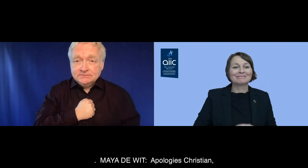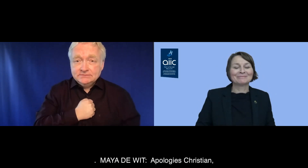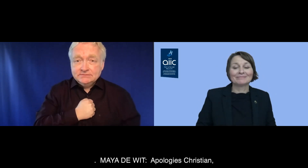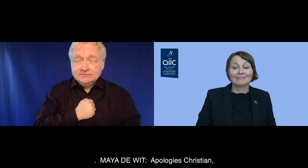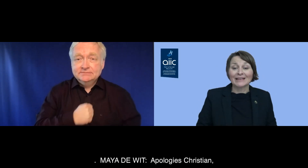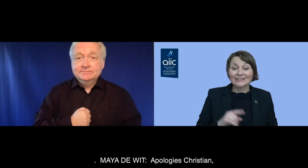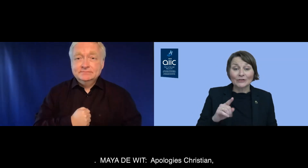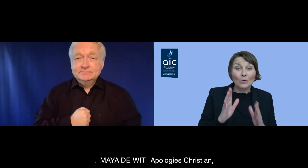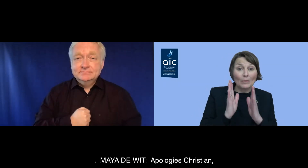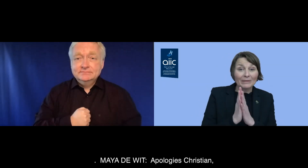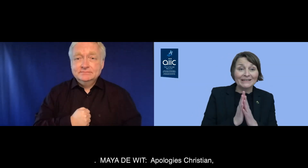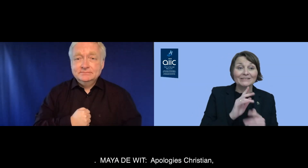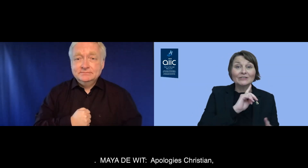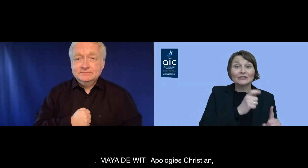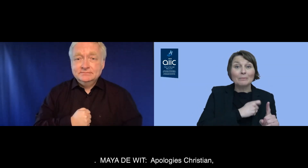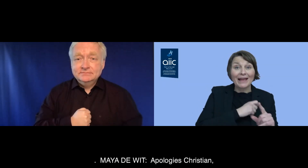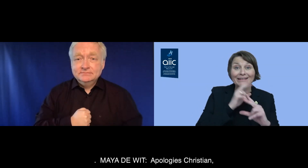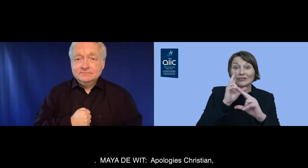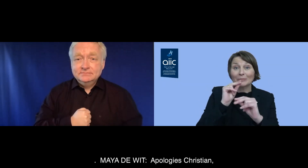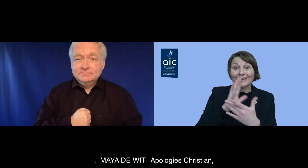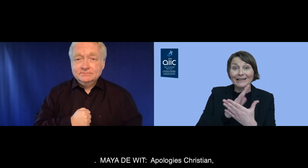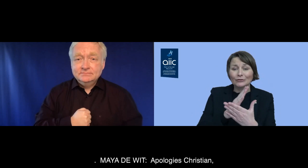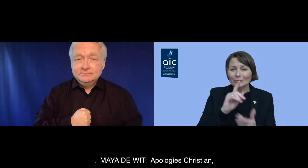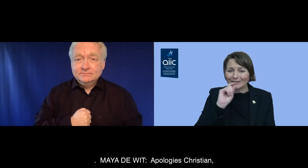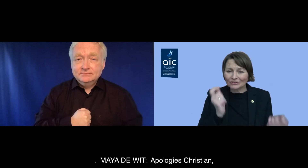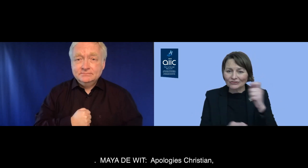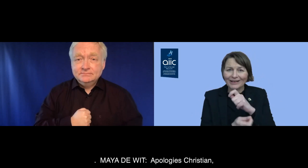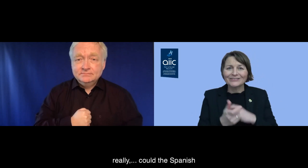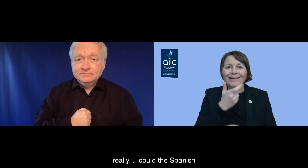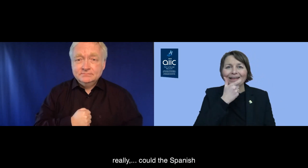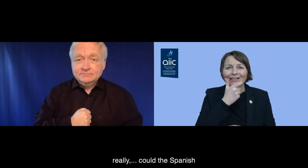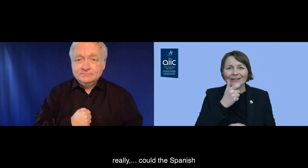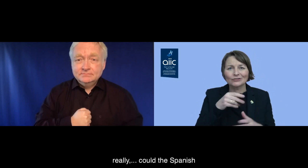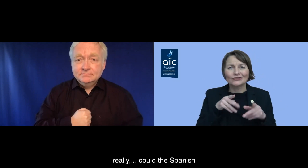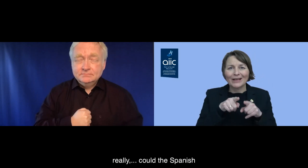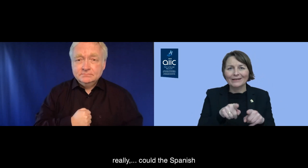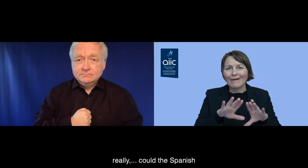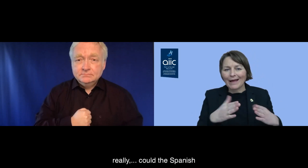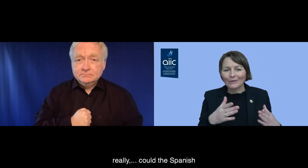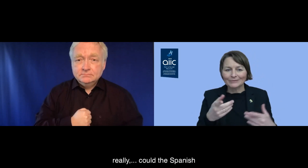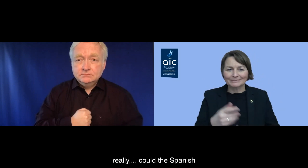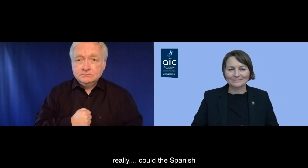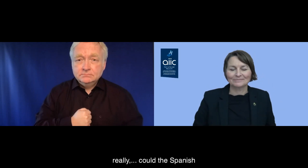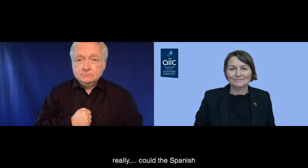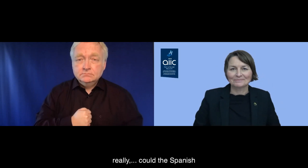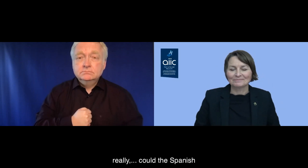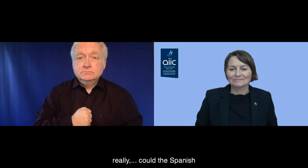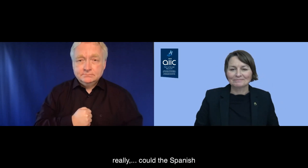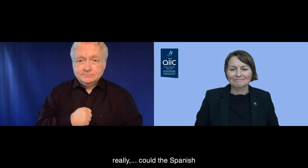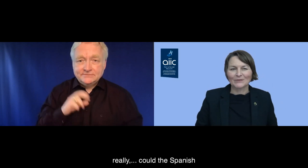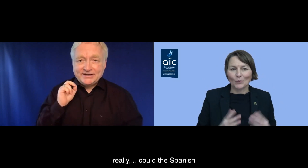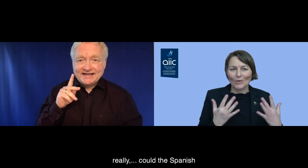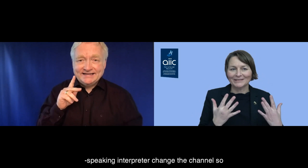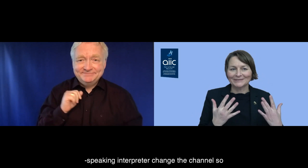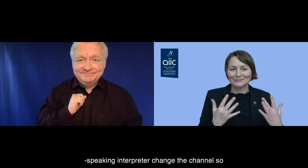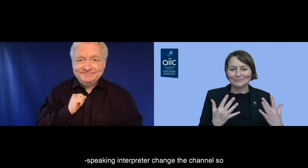Apologies, Christian. Really, Could the Spanish